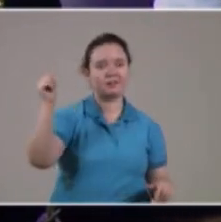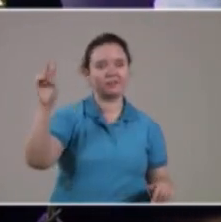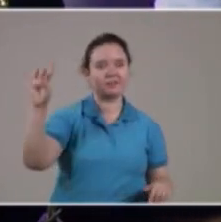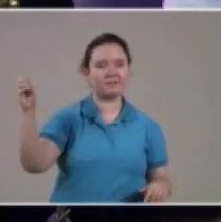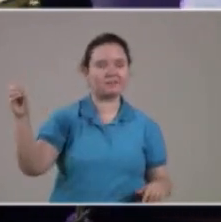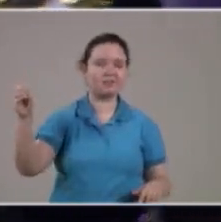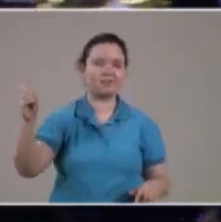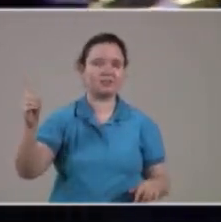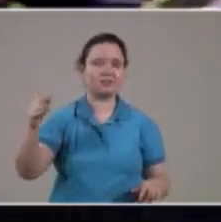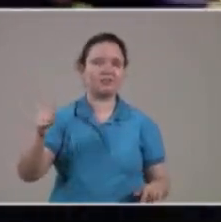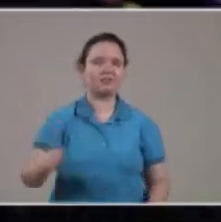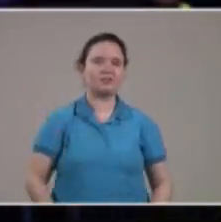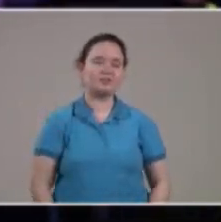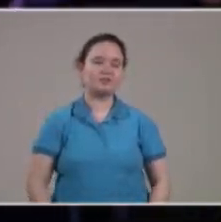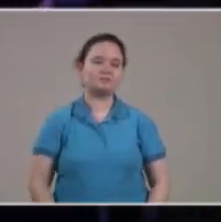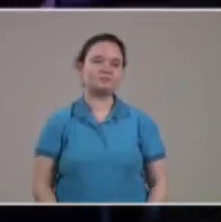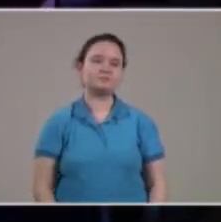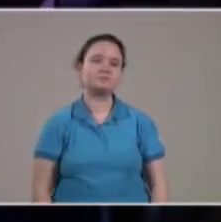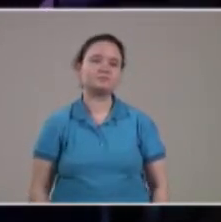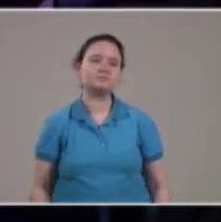solo en ropa interior,